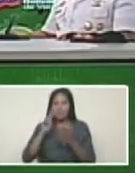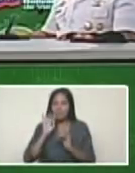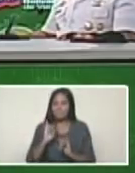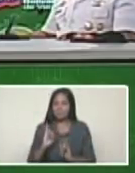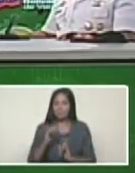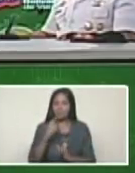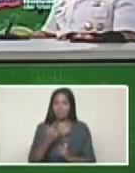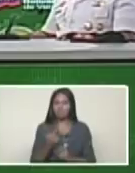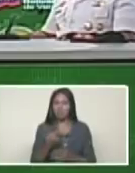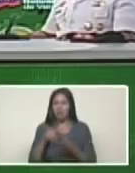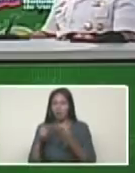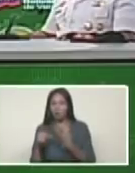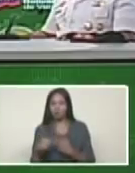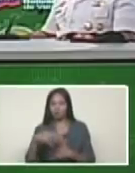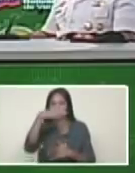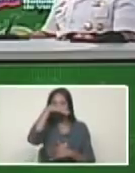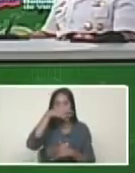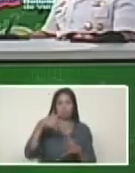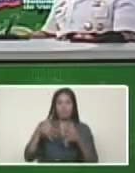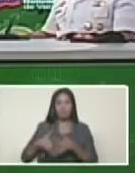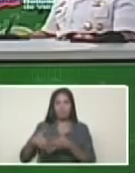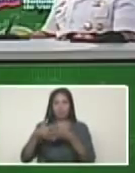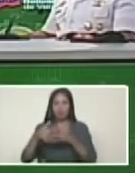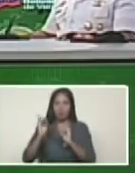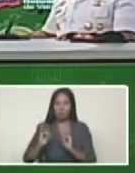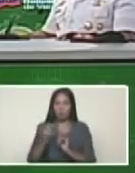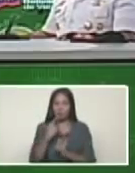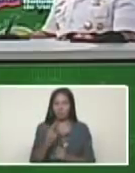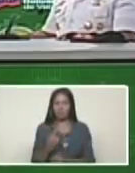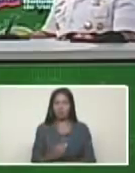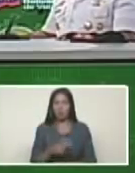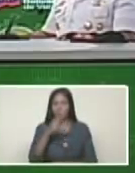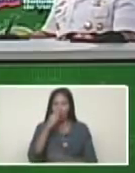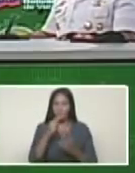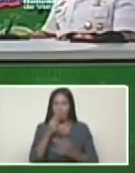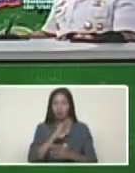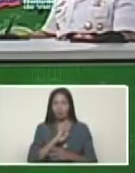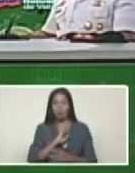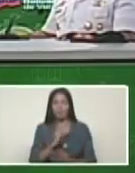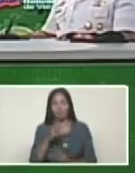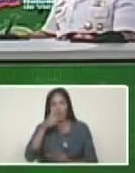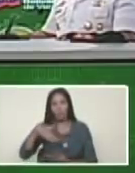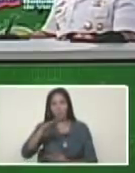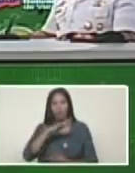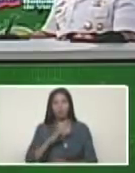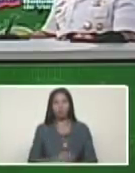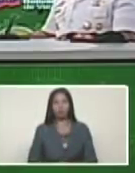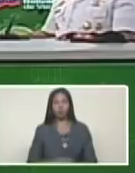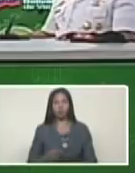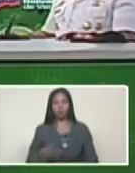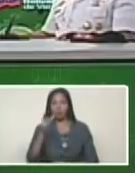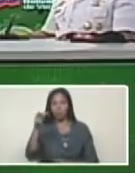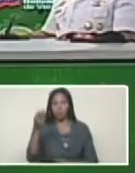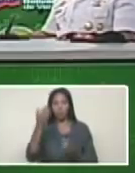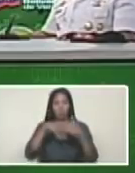la maldad, la perversidad del imperialismo, sobre la moral que debe tener nuestro pueblo, sobre la unión